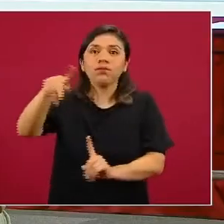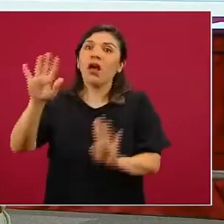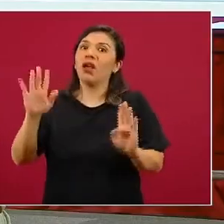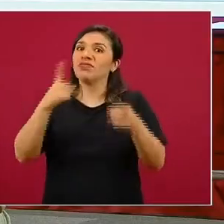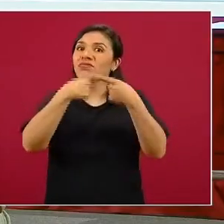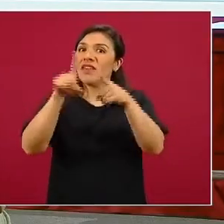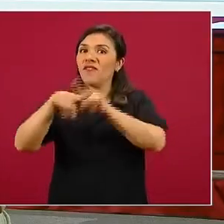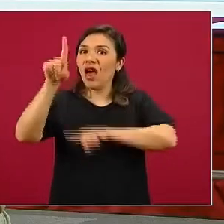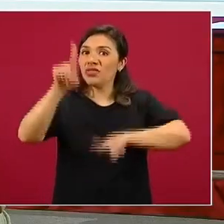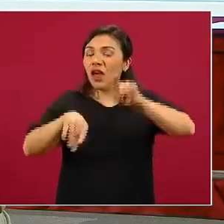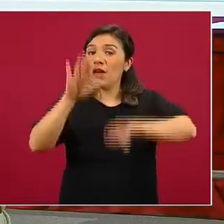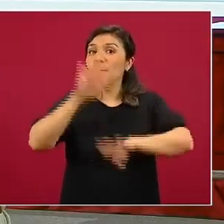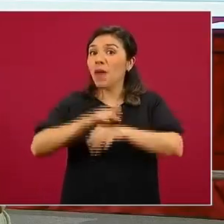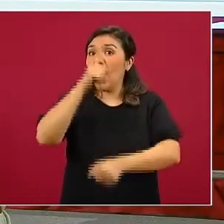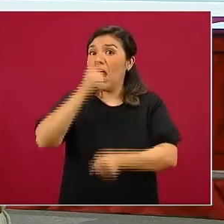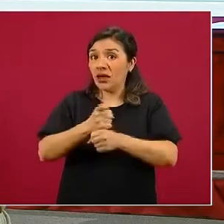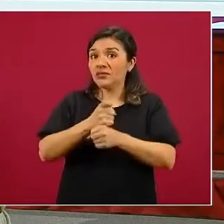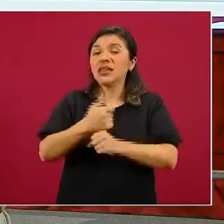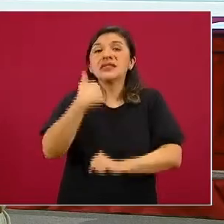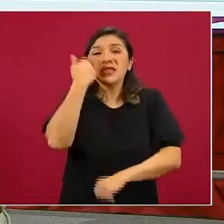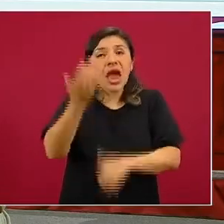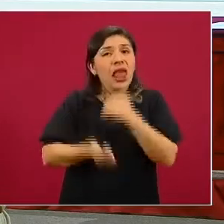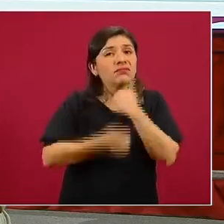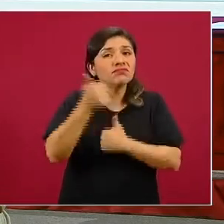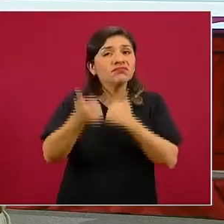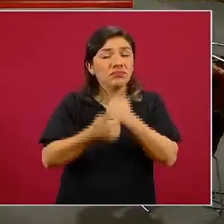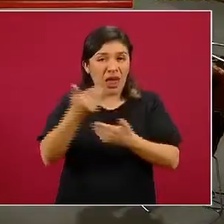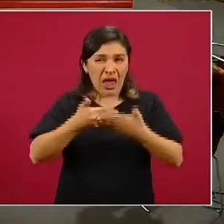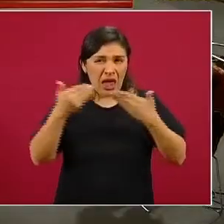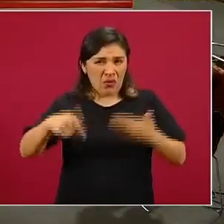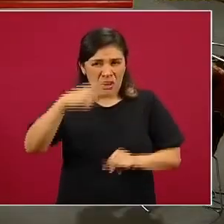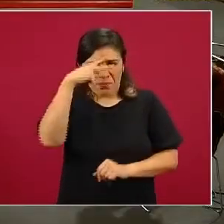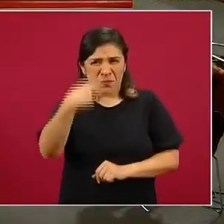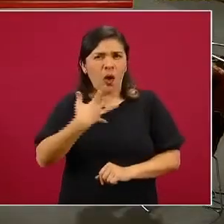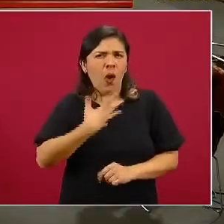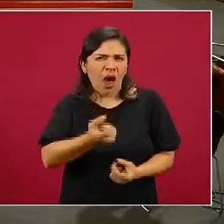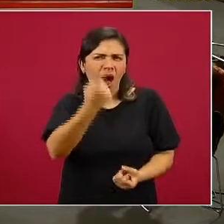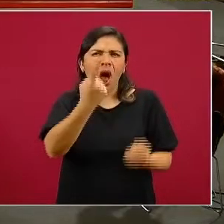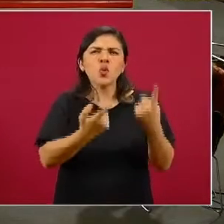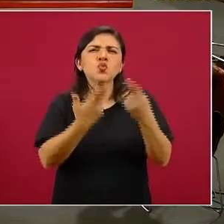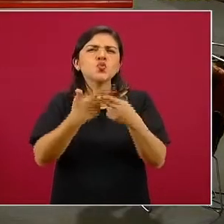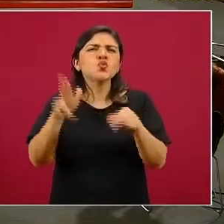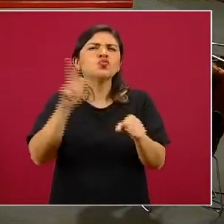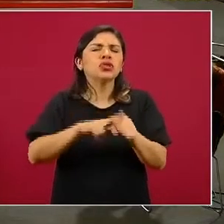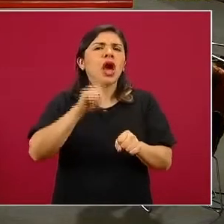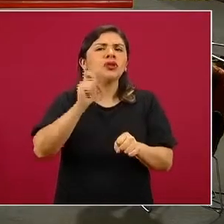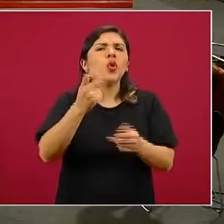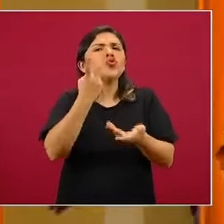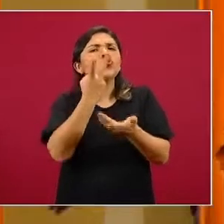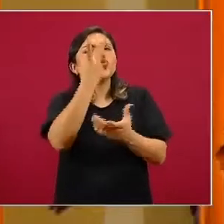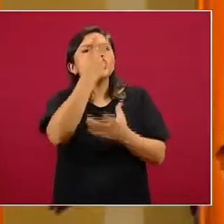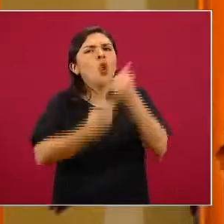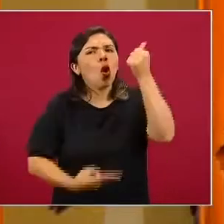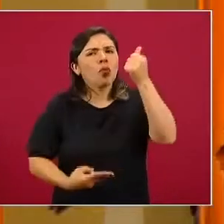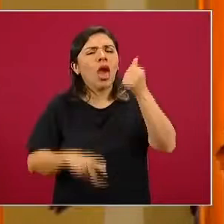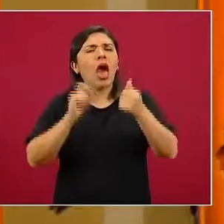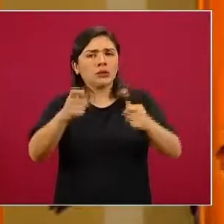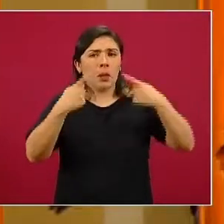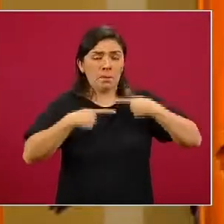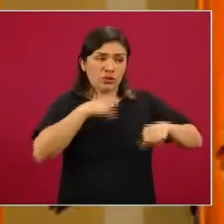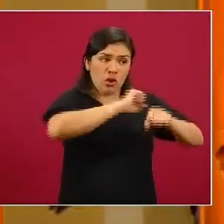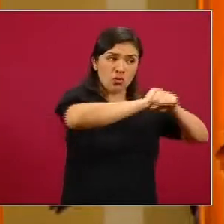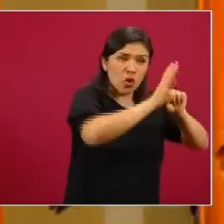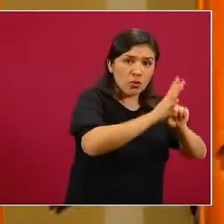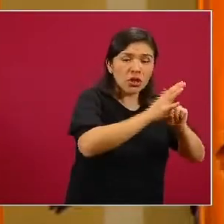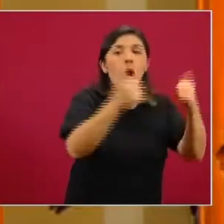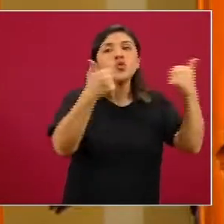y más en trasplantes. Lo que se busca es que tengan, incluso hoy en México hay hospitales que son híbridos, que atienden pacientes con COVID y